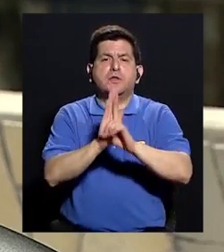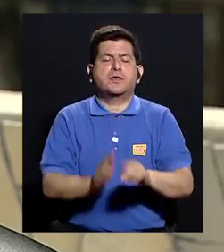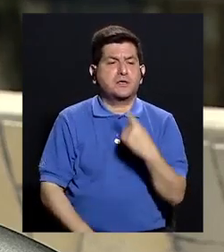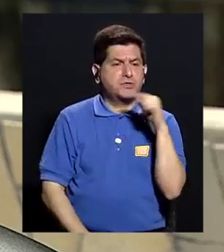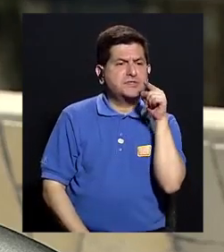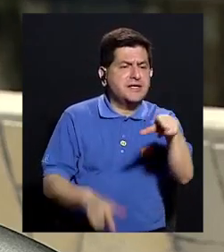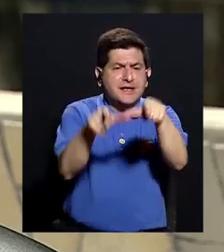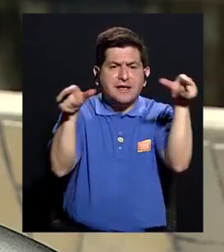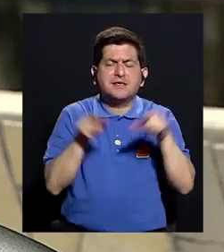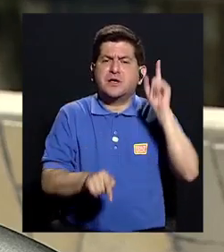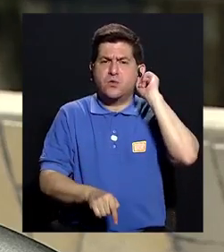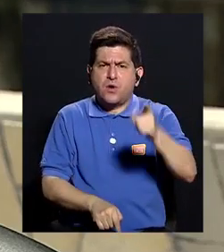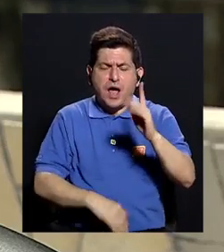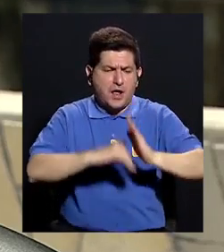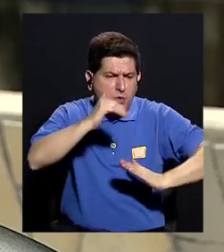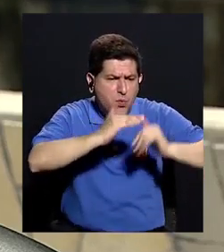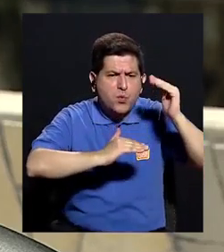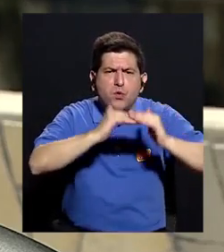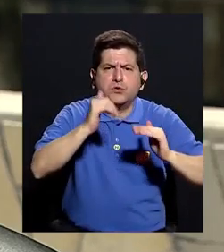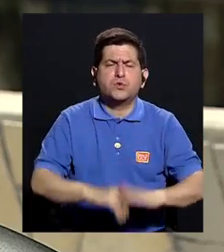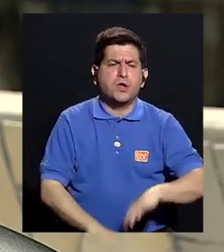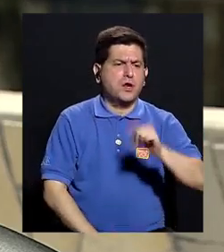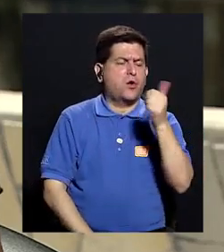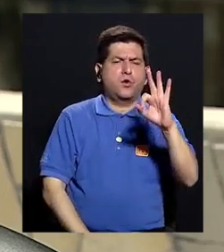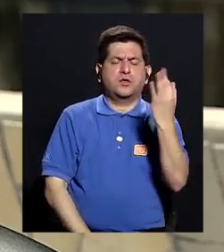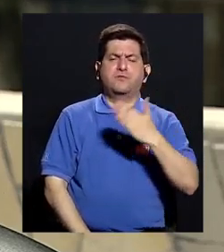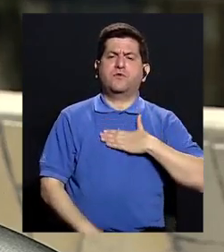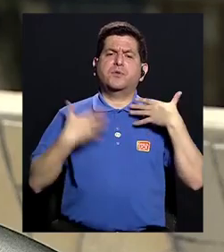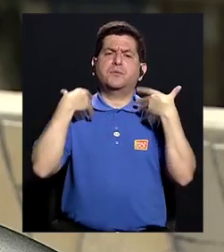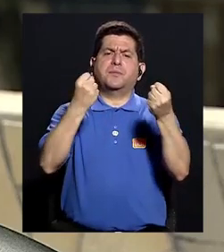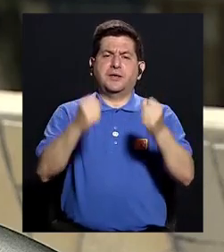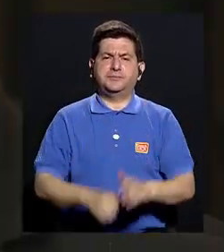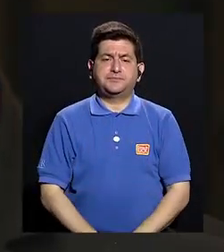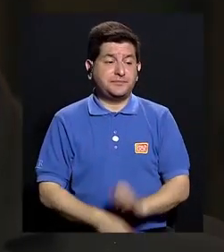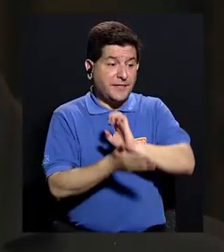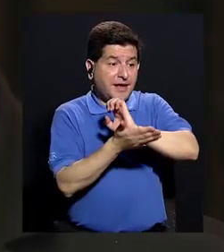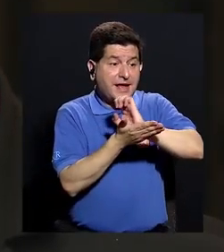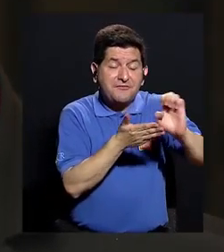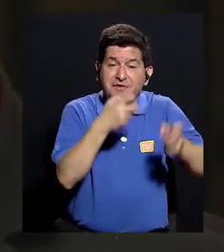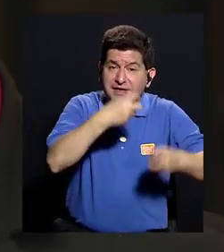recordar que ese establecimiento de salud tiene la obligación de construir de otra forma mi salud,